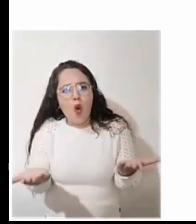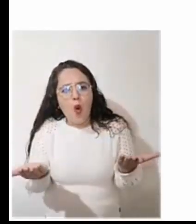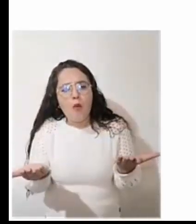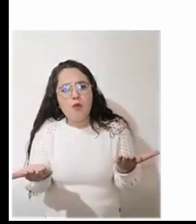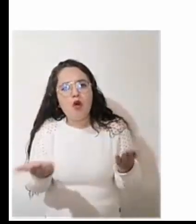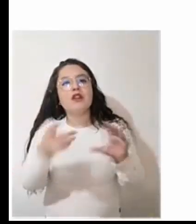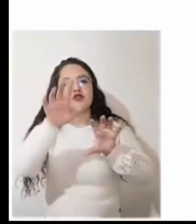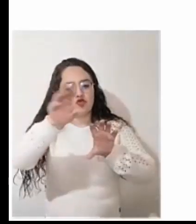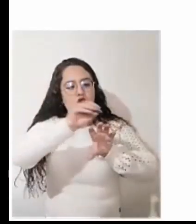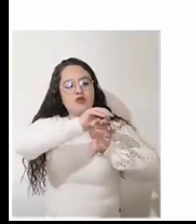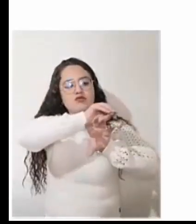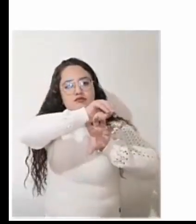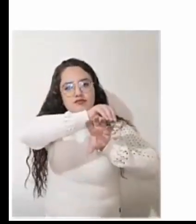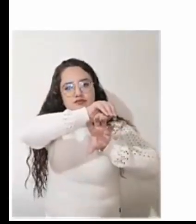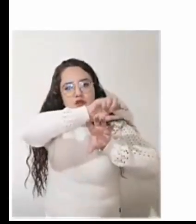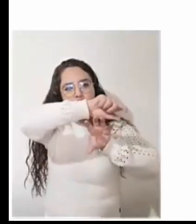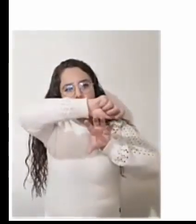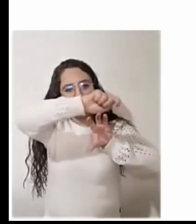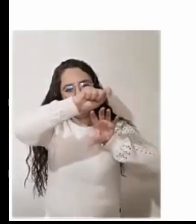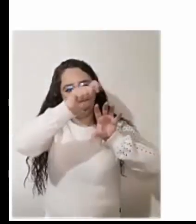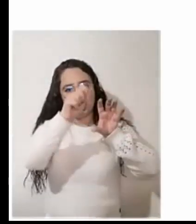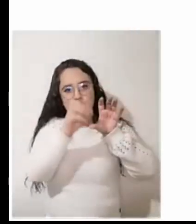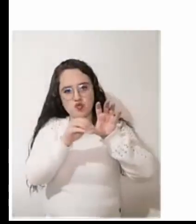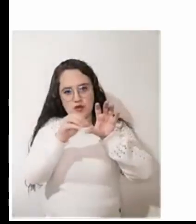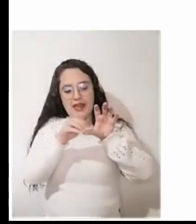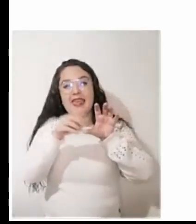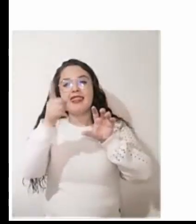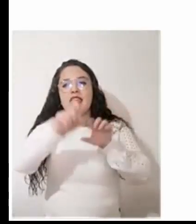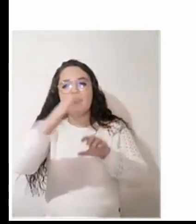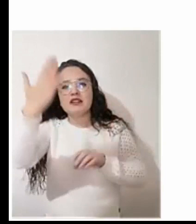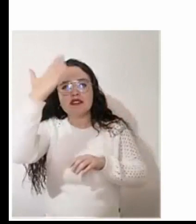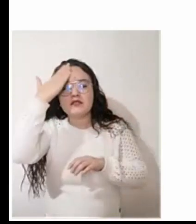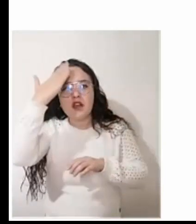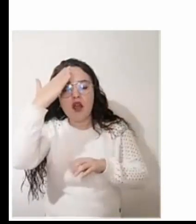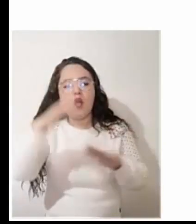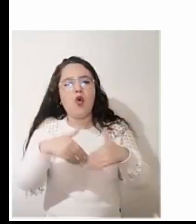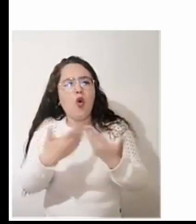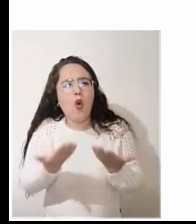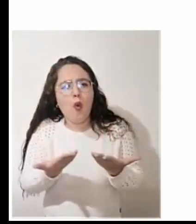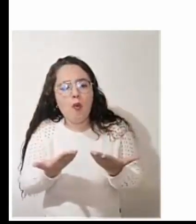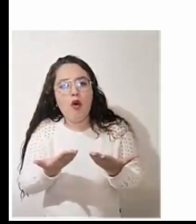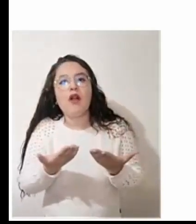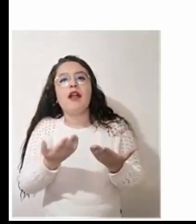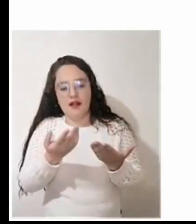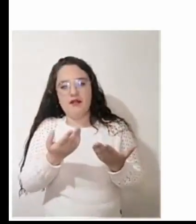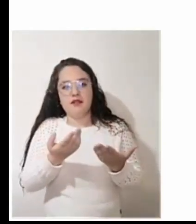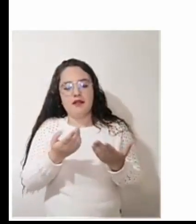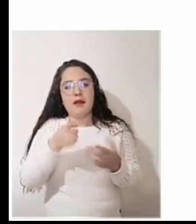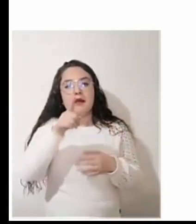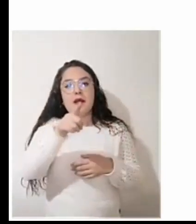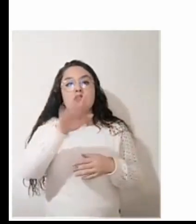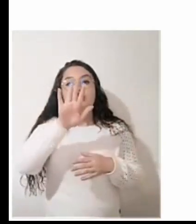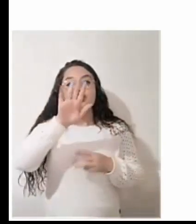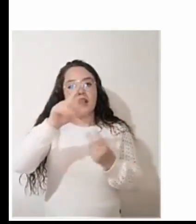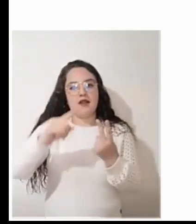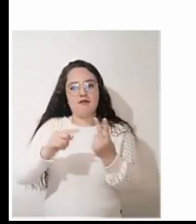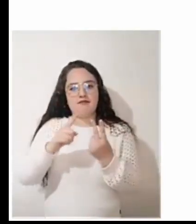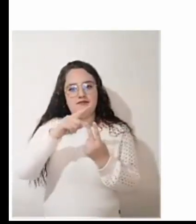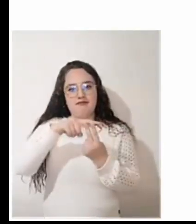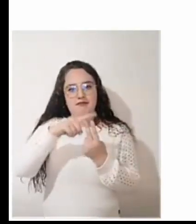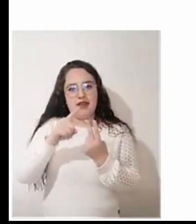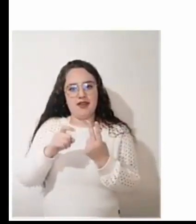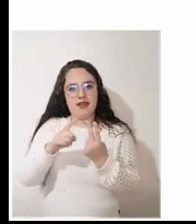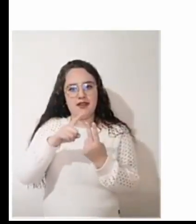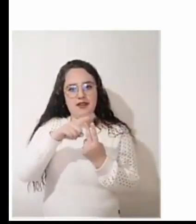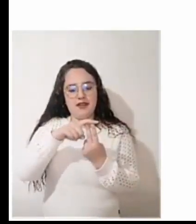de la circunferencia, es necesario pues hallar ese valor. Ese valor está determinado por pi. Fíjense